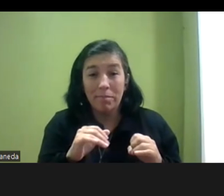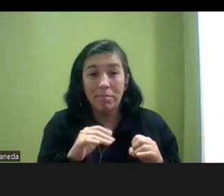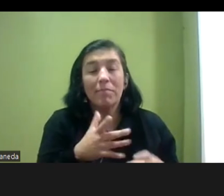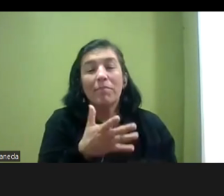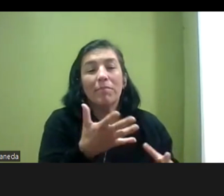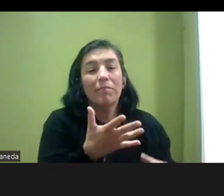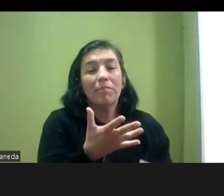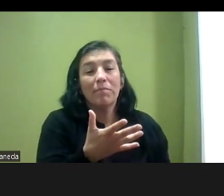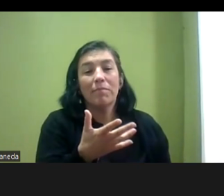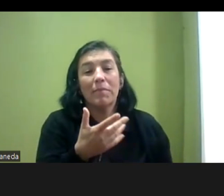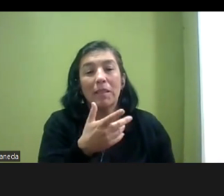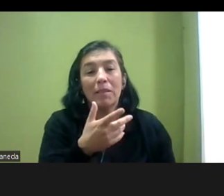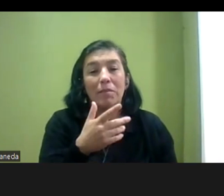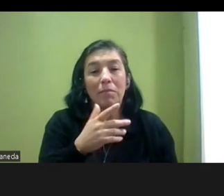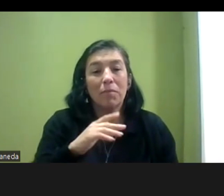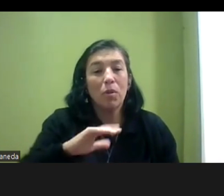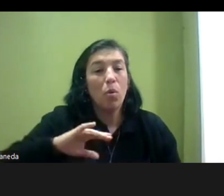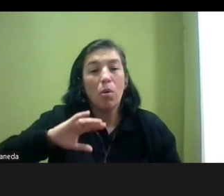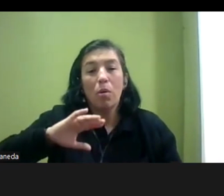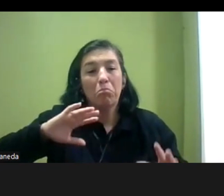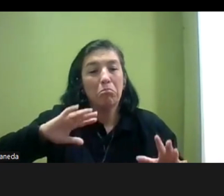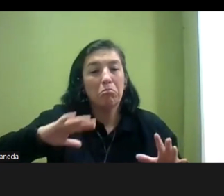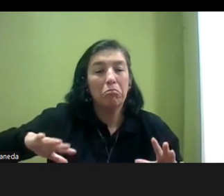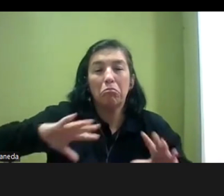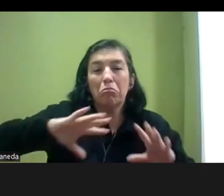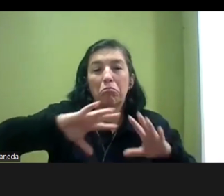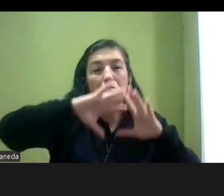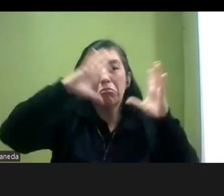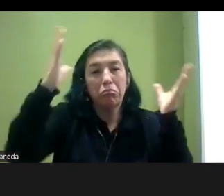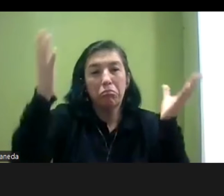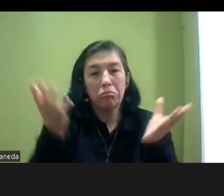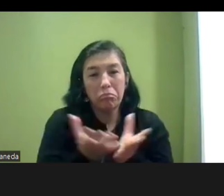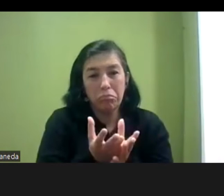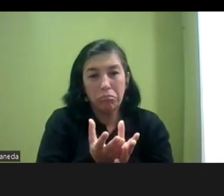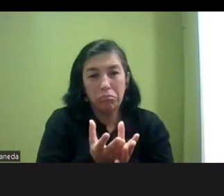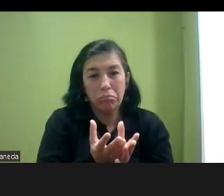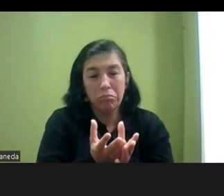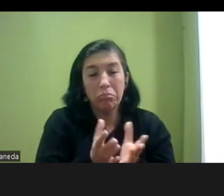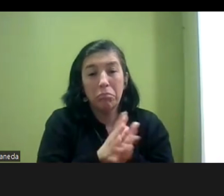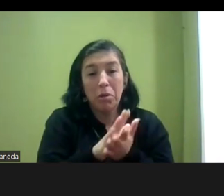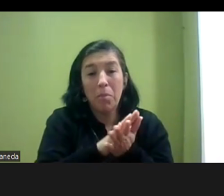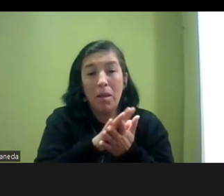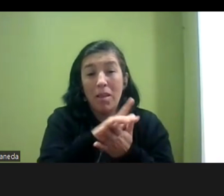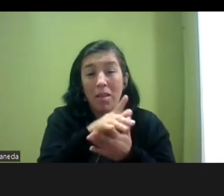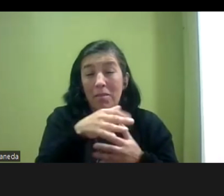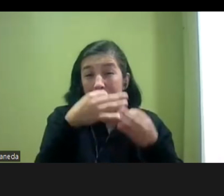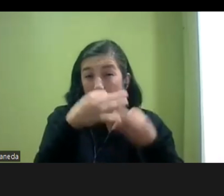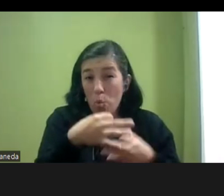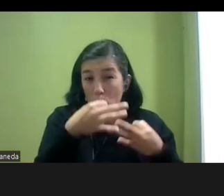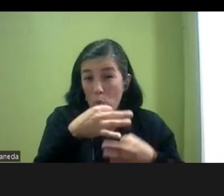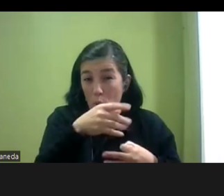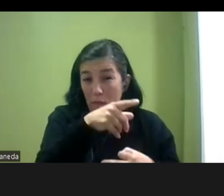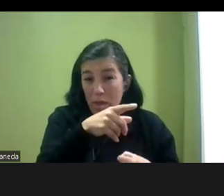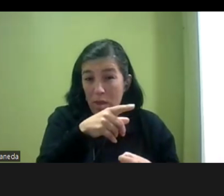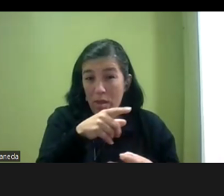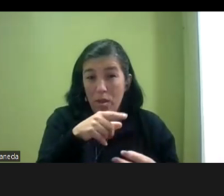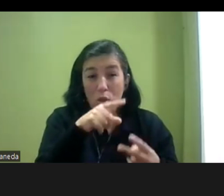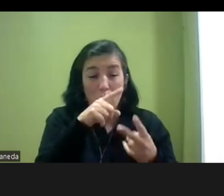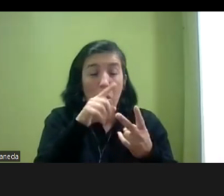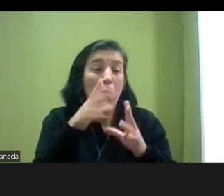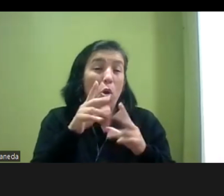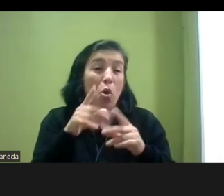son universales y nada nos asegura de que dos